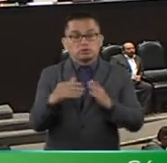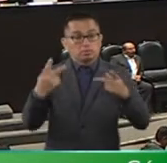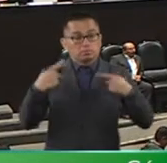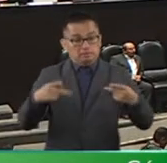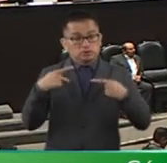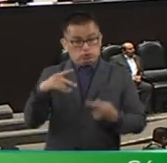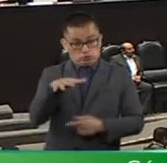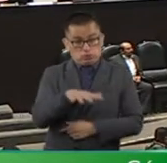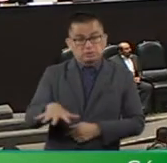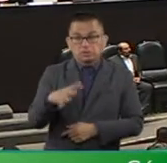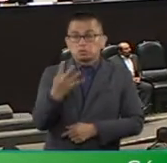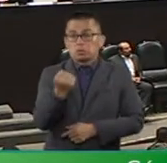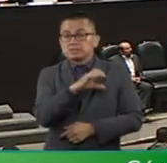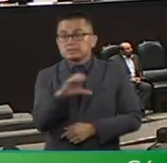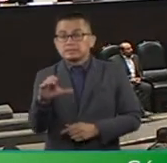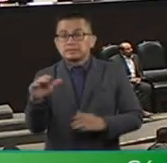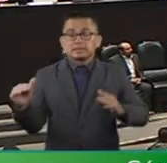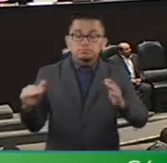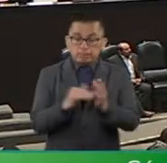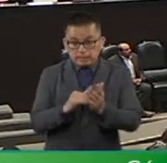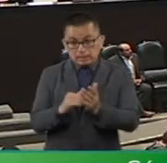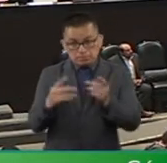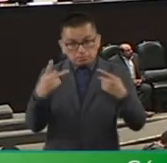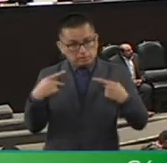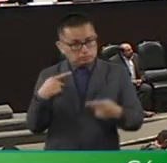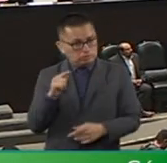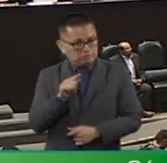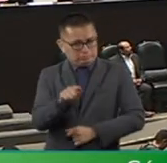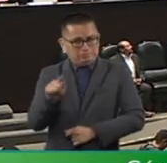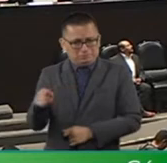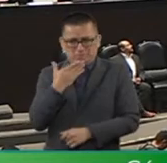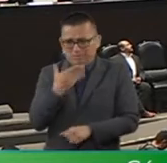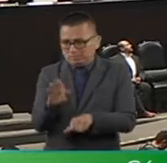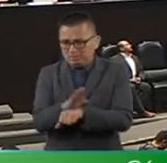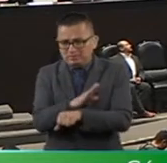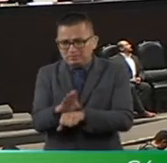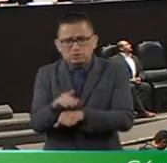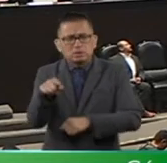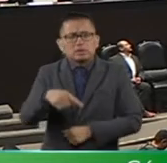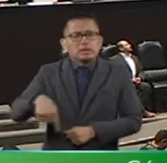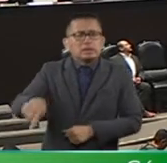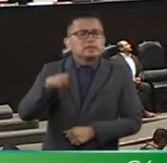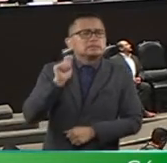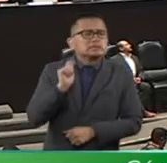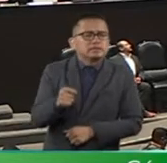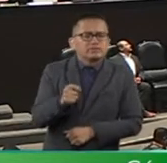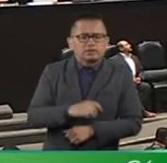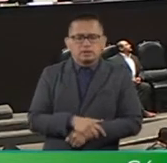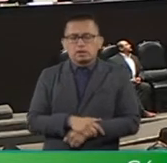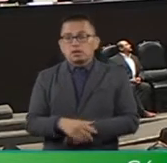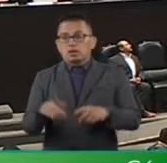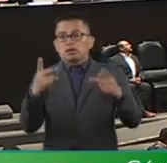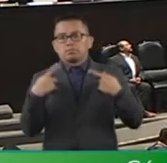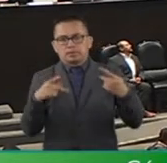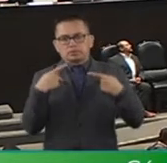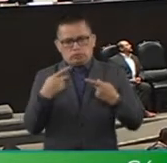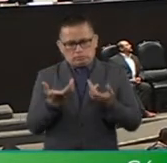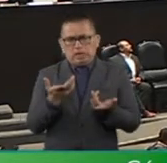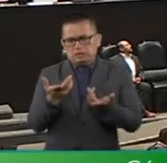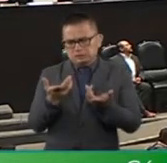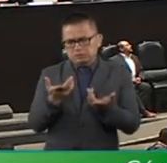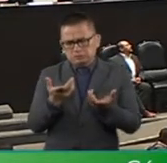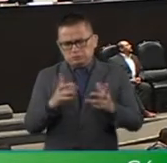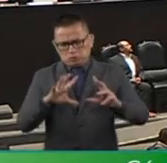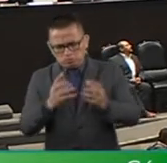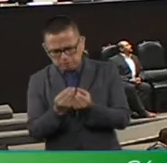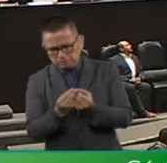personas, 900,000 personas, que representan el 64% de las personas contempladas